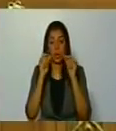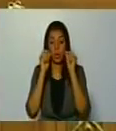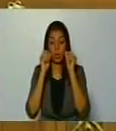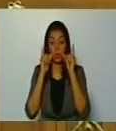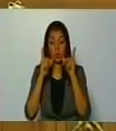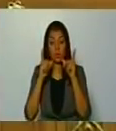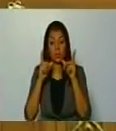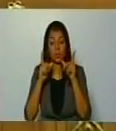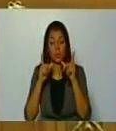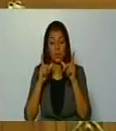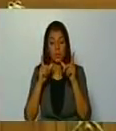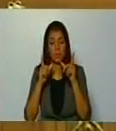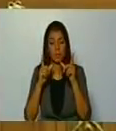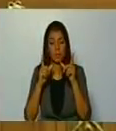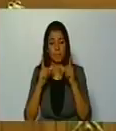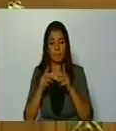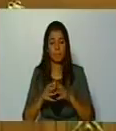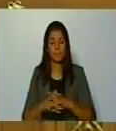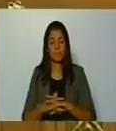sorprendentemente, bueno,